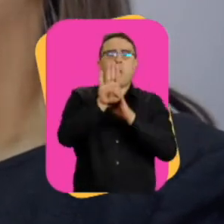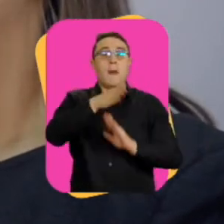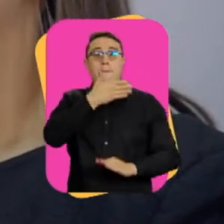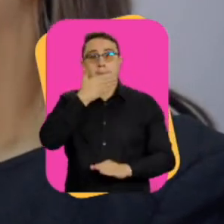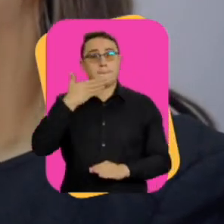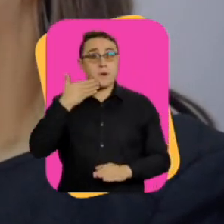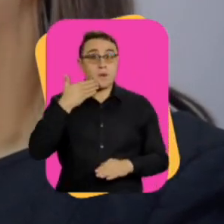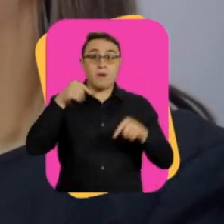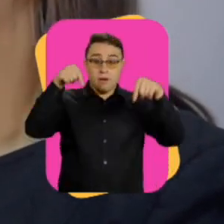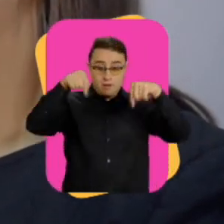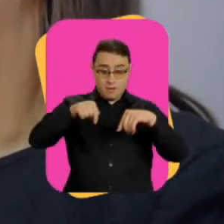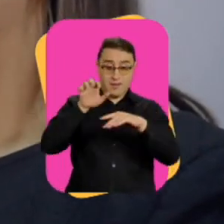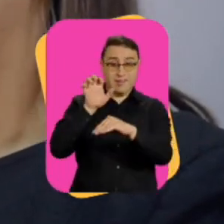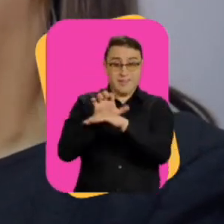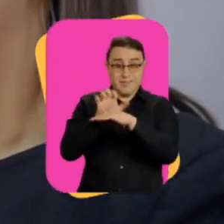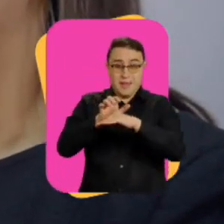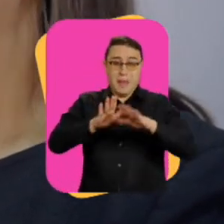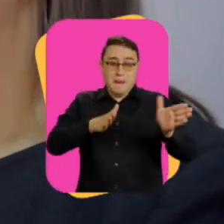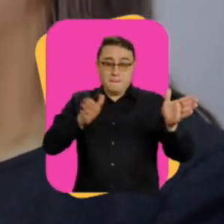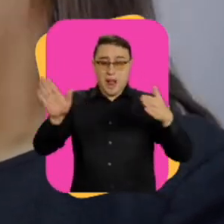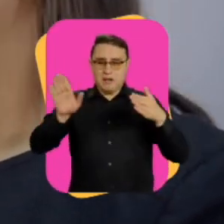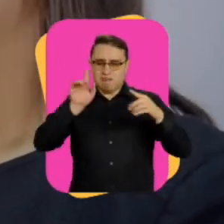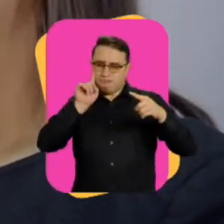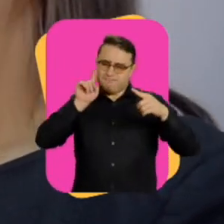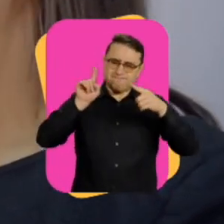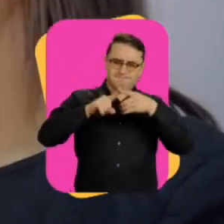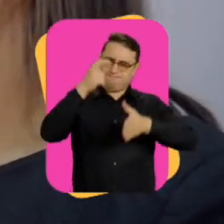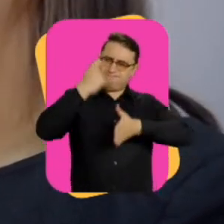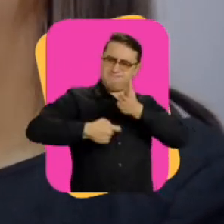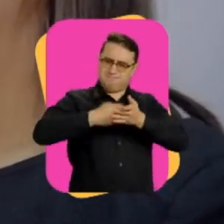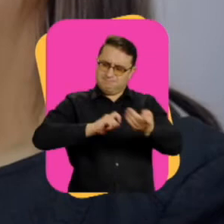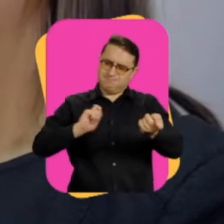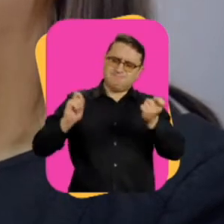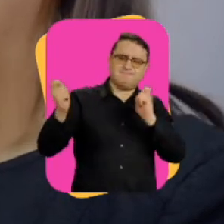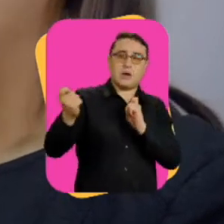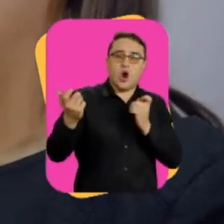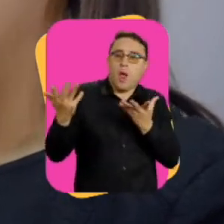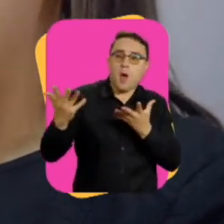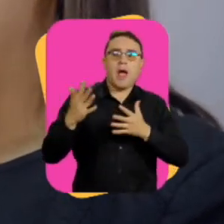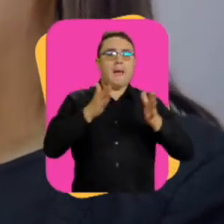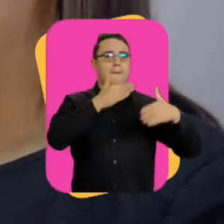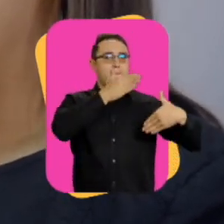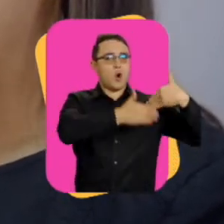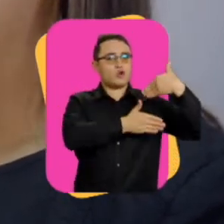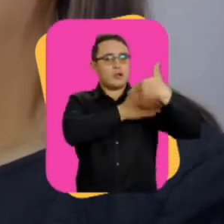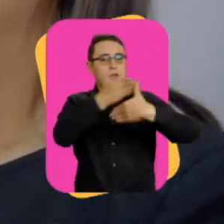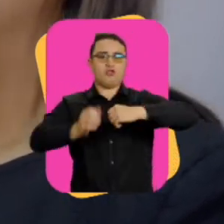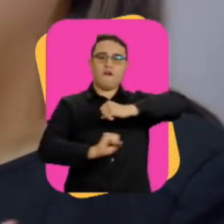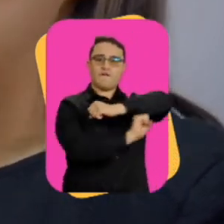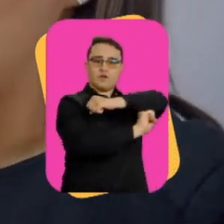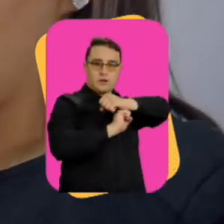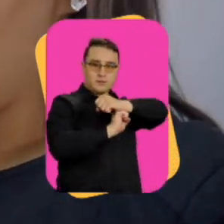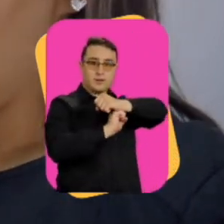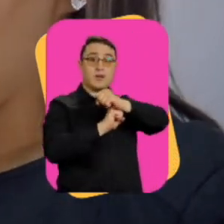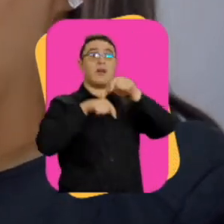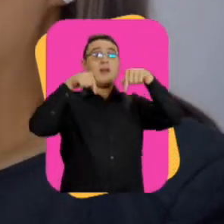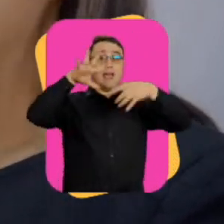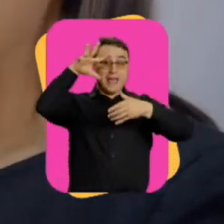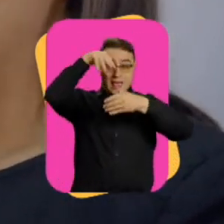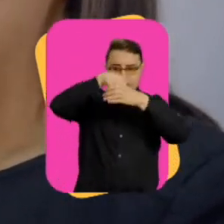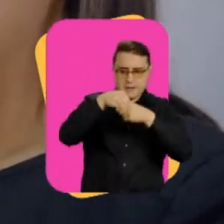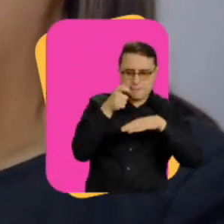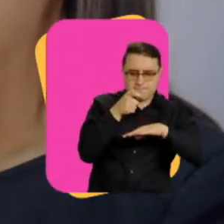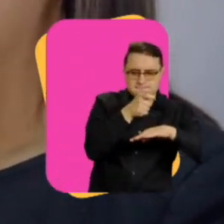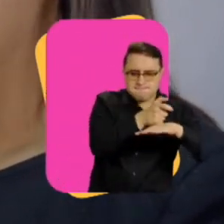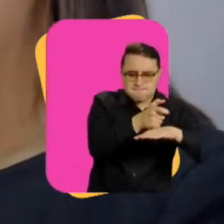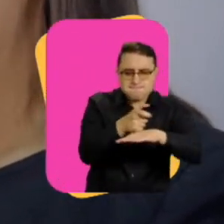que está manejando ahorita la entidad está enfocada en fortalecer unos procedimientos Hablando de las auditorías internas y de las auditorías externas,